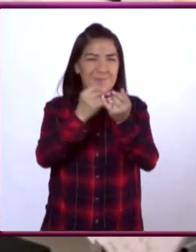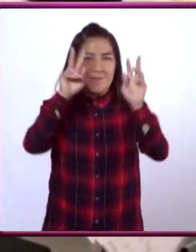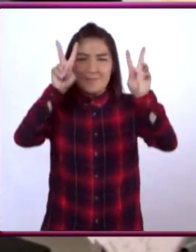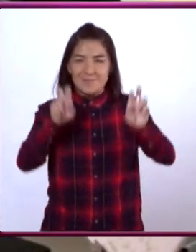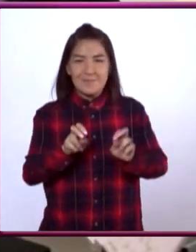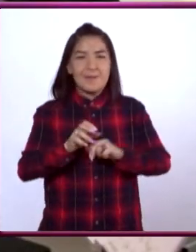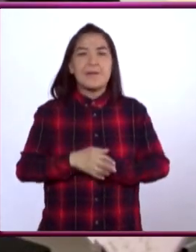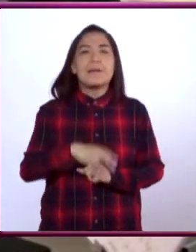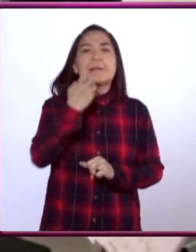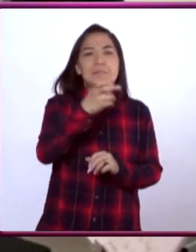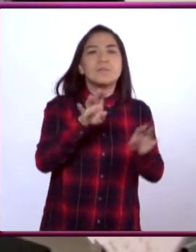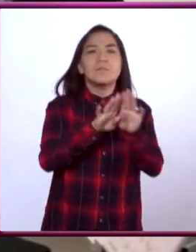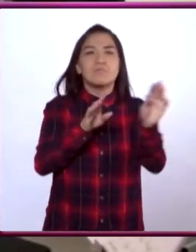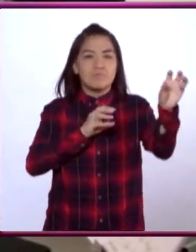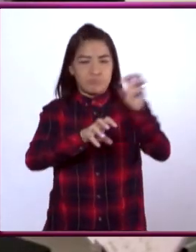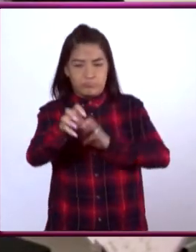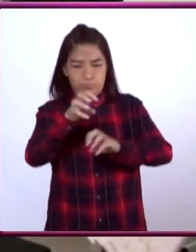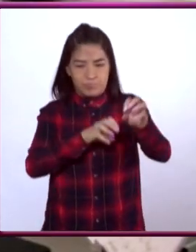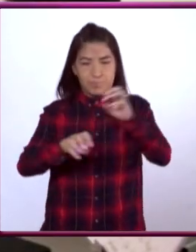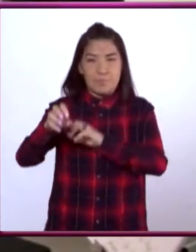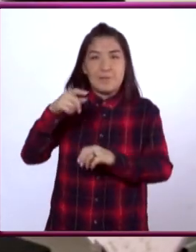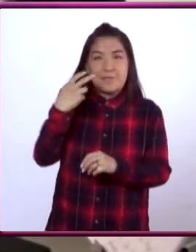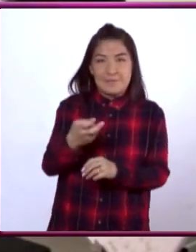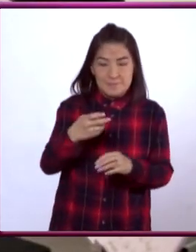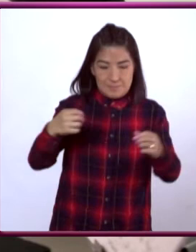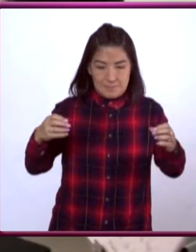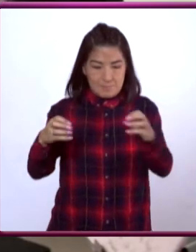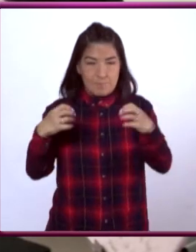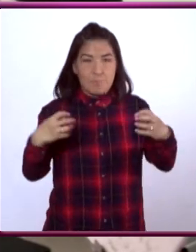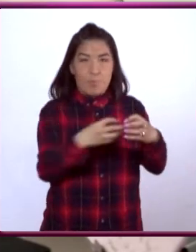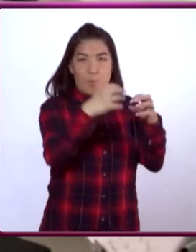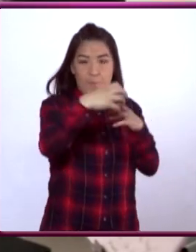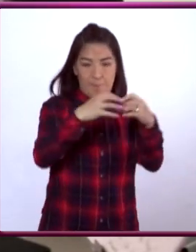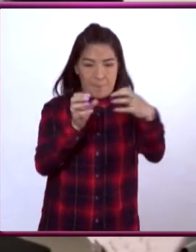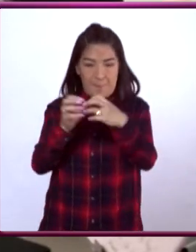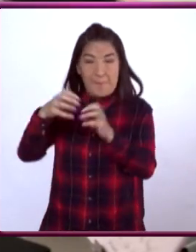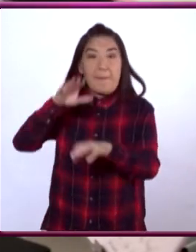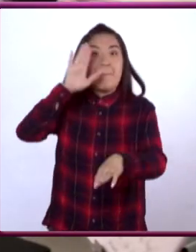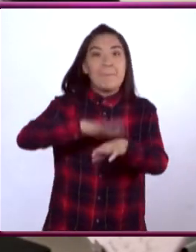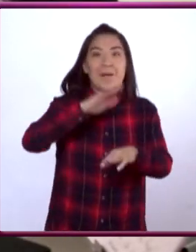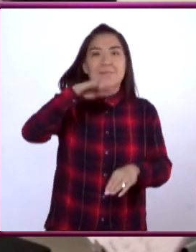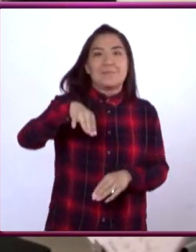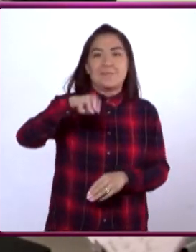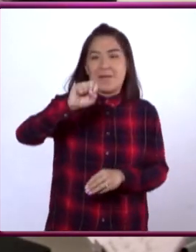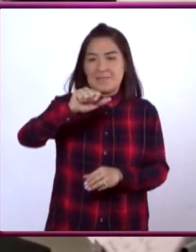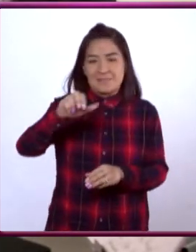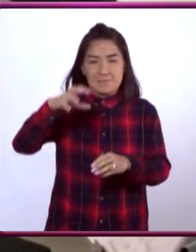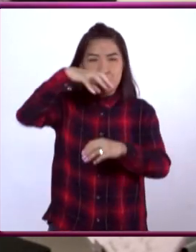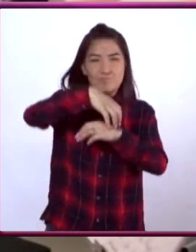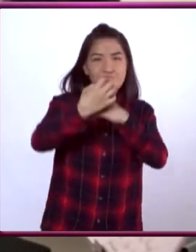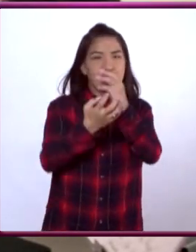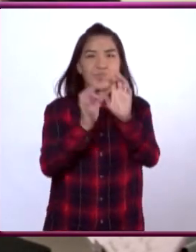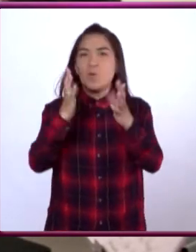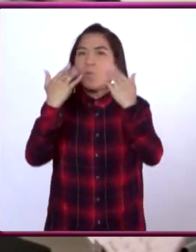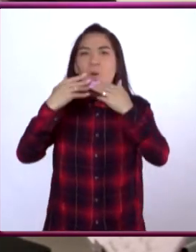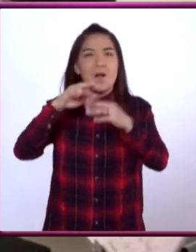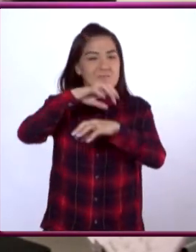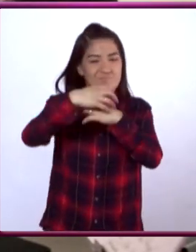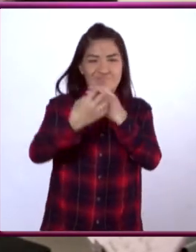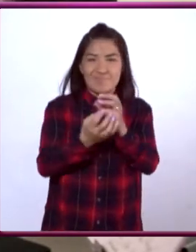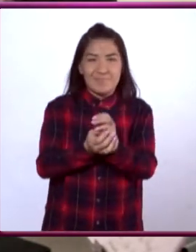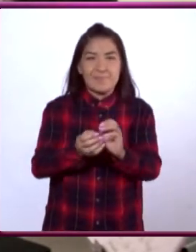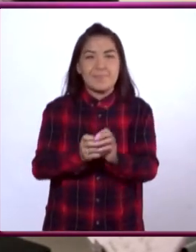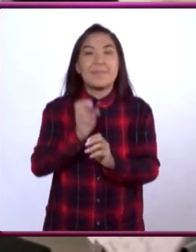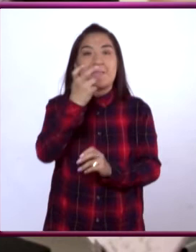tenemos el campo de Higgs. Entonces, las partículas interaccionan con ese campo de Higgs. Entre más interaccionen, más masa tienen. Si no interaccionan, no